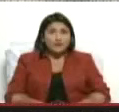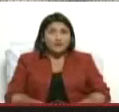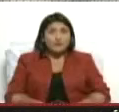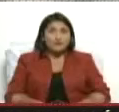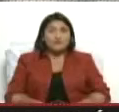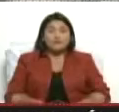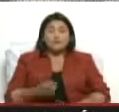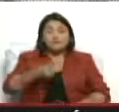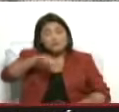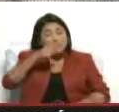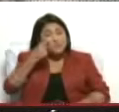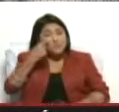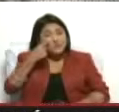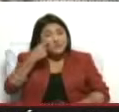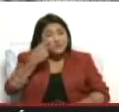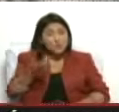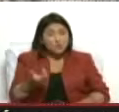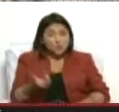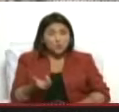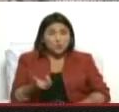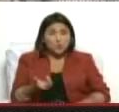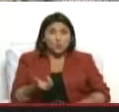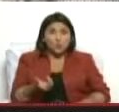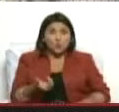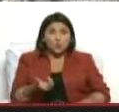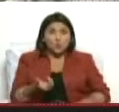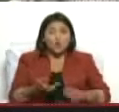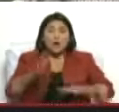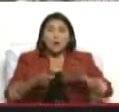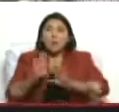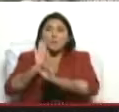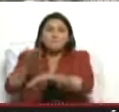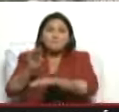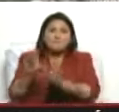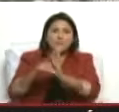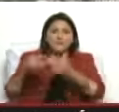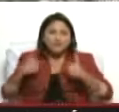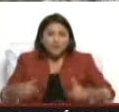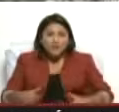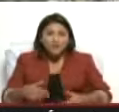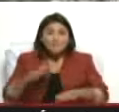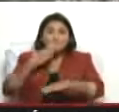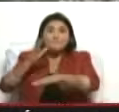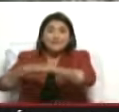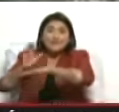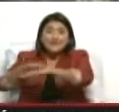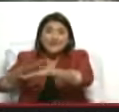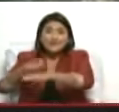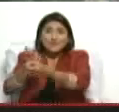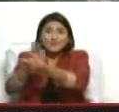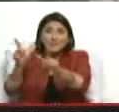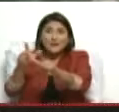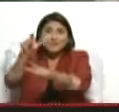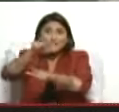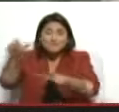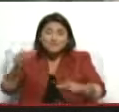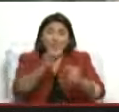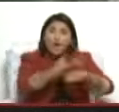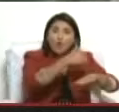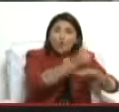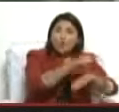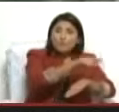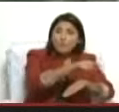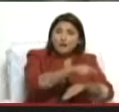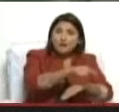hemos visto presuntos Defensores de Derechos Humanos pidiendo la libertad de los que están procesados y